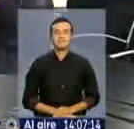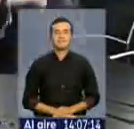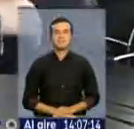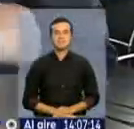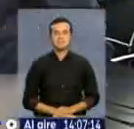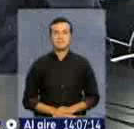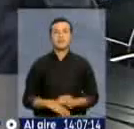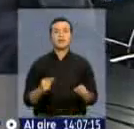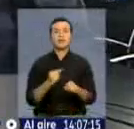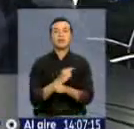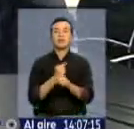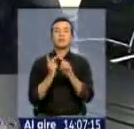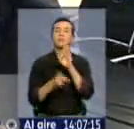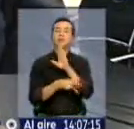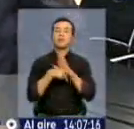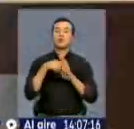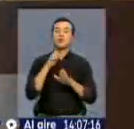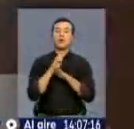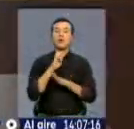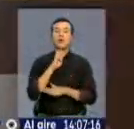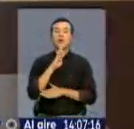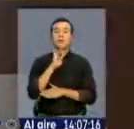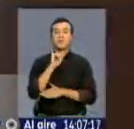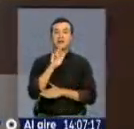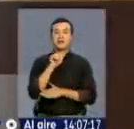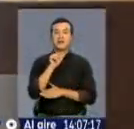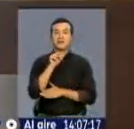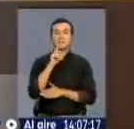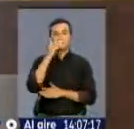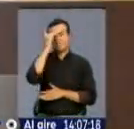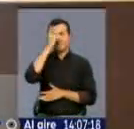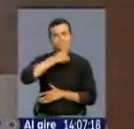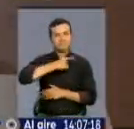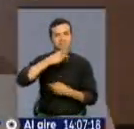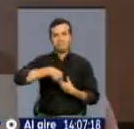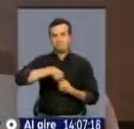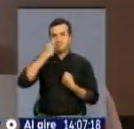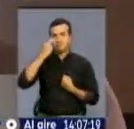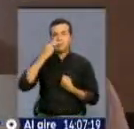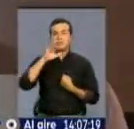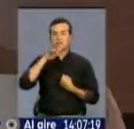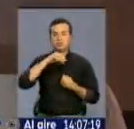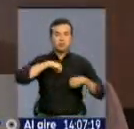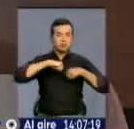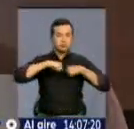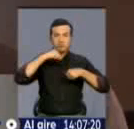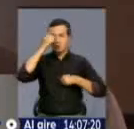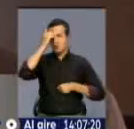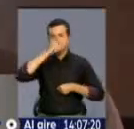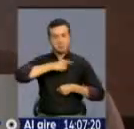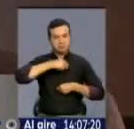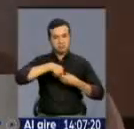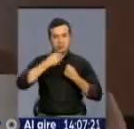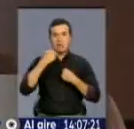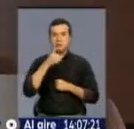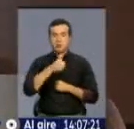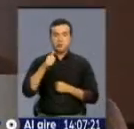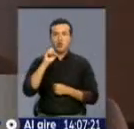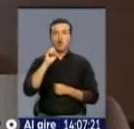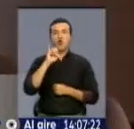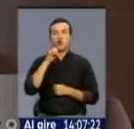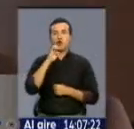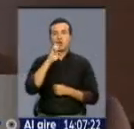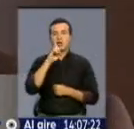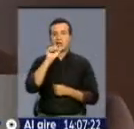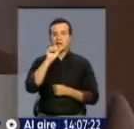Y el gerente de Petroecuador, Bayro Ojeda, presentó su renuncia al cargo tras 5 meses de gestión. Y fue el propio Ojeda quien, a